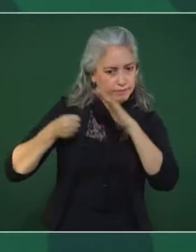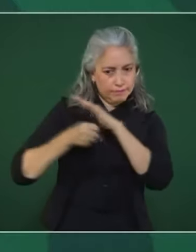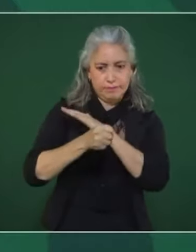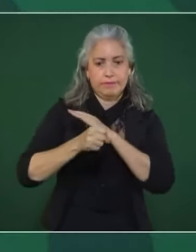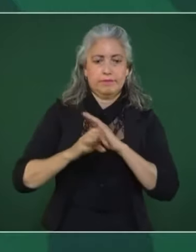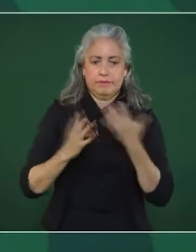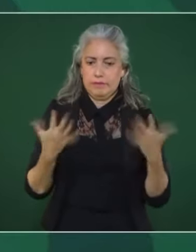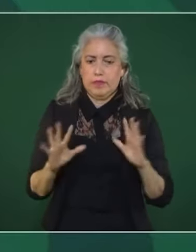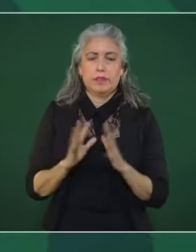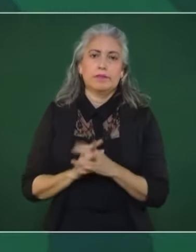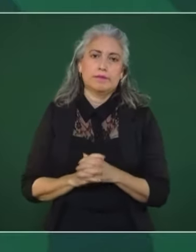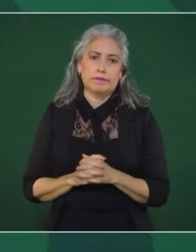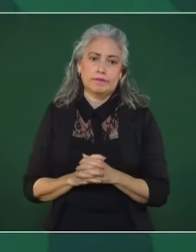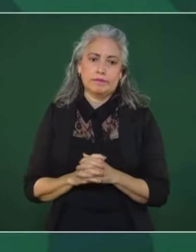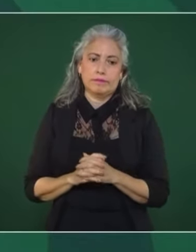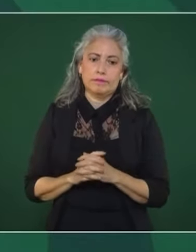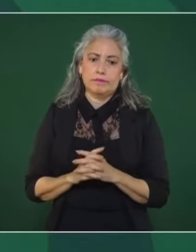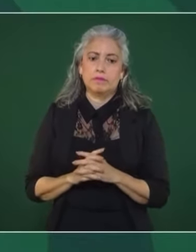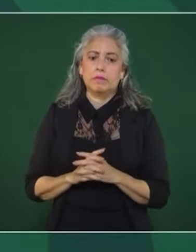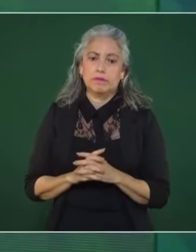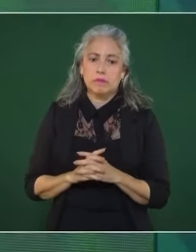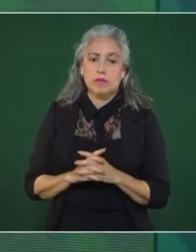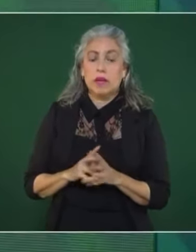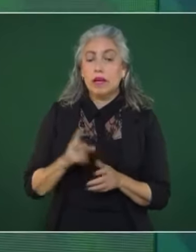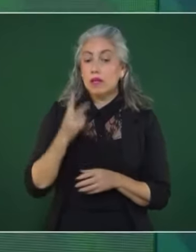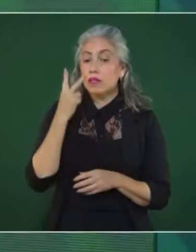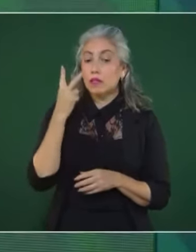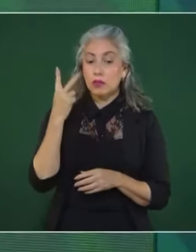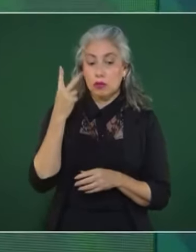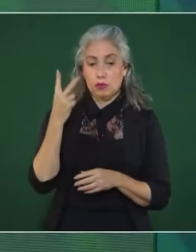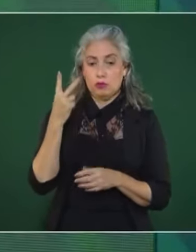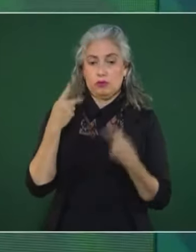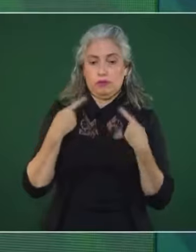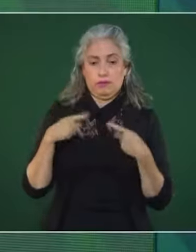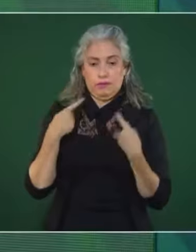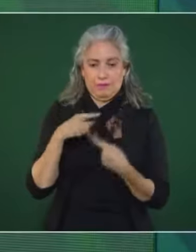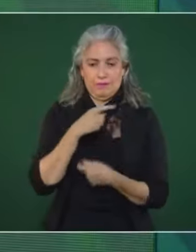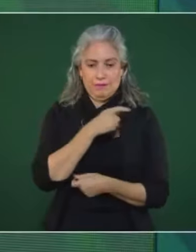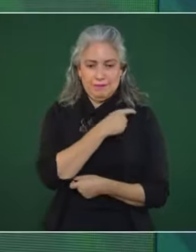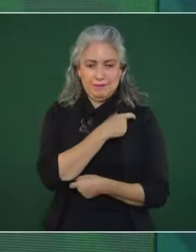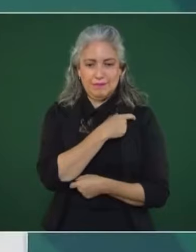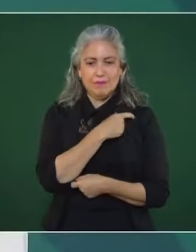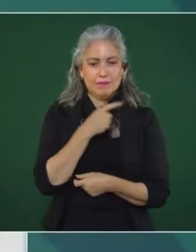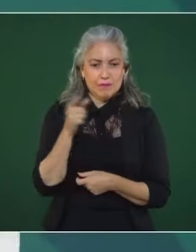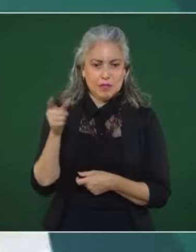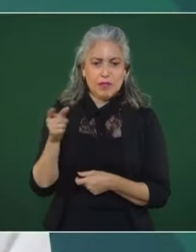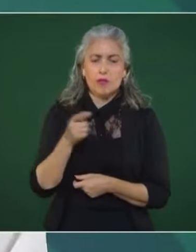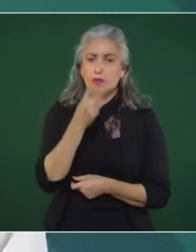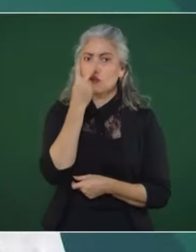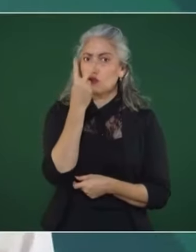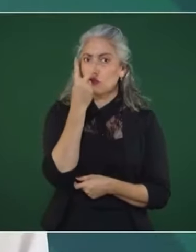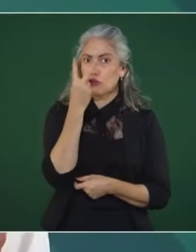O sujetos a procesos. 2 generales. Eso nunca, nunca